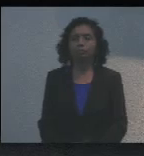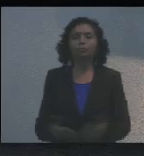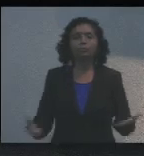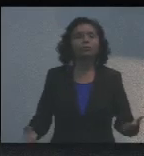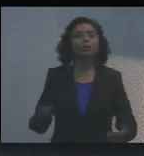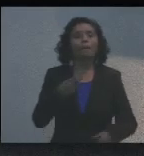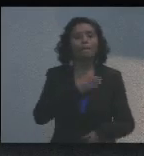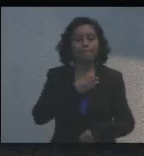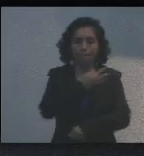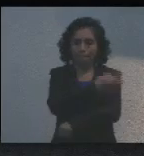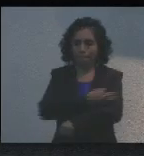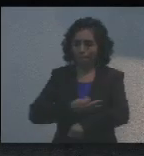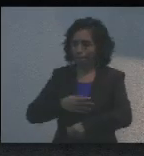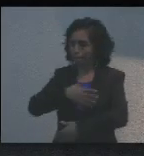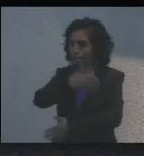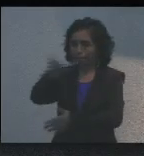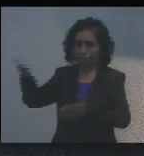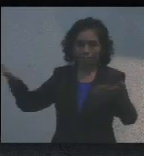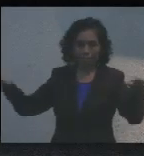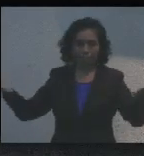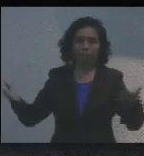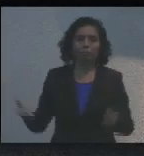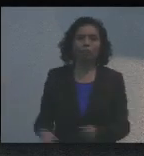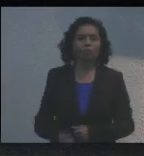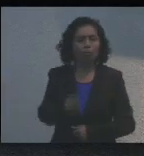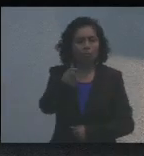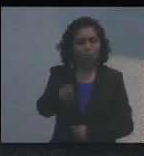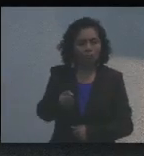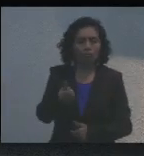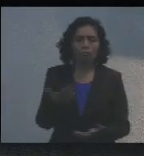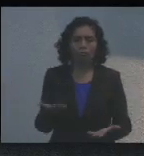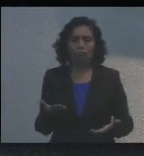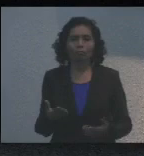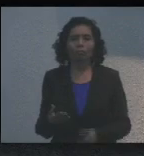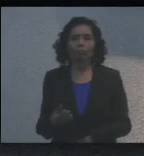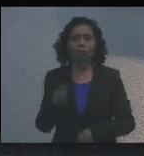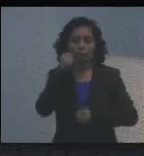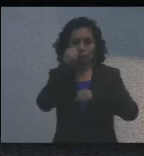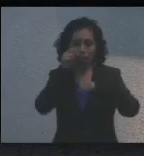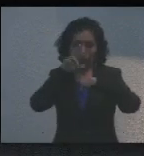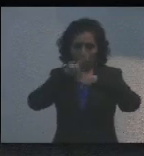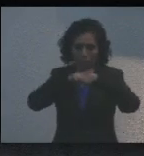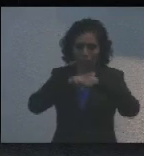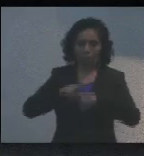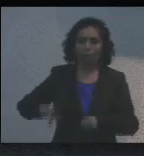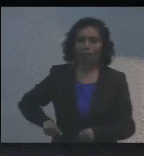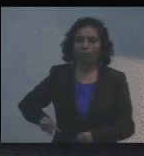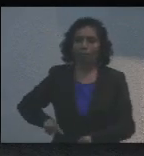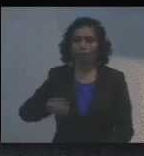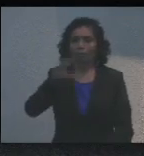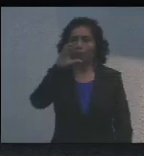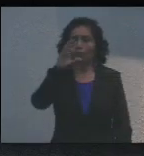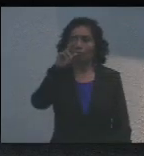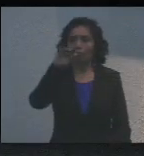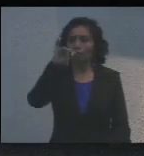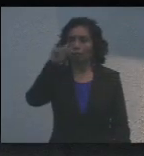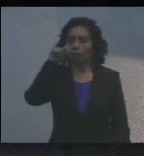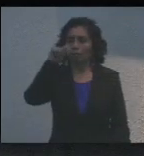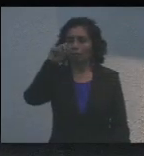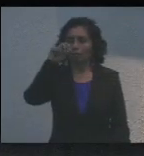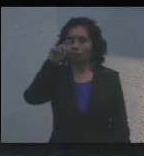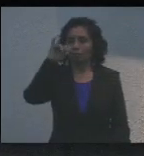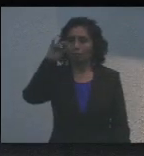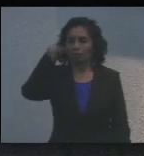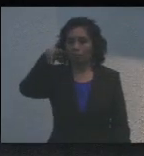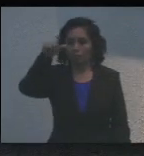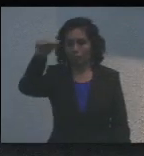Muy buenas tardes a todas y a todos. Saludo con aprecio a la secretaria de Gobierno, Cristina Torres Gómez, a las y los miembros